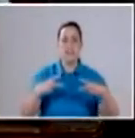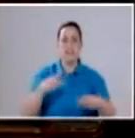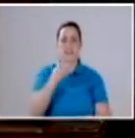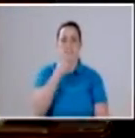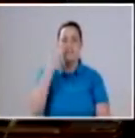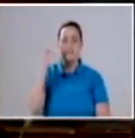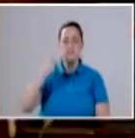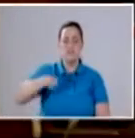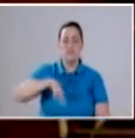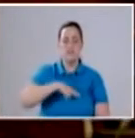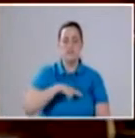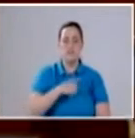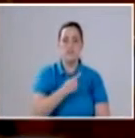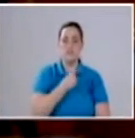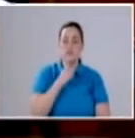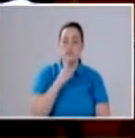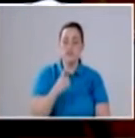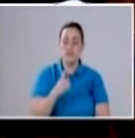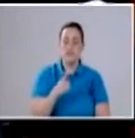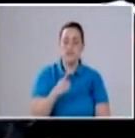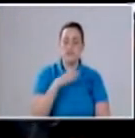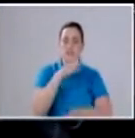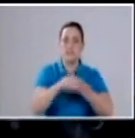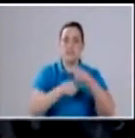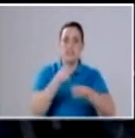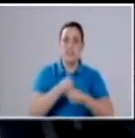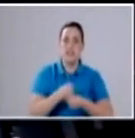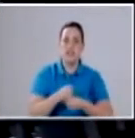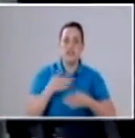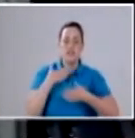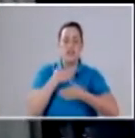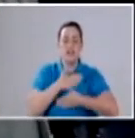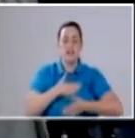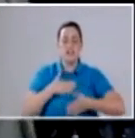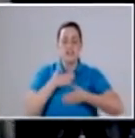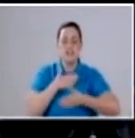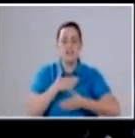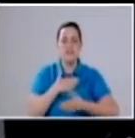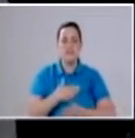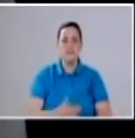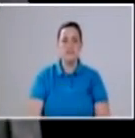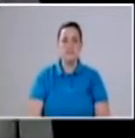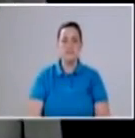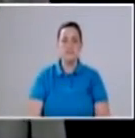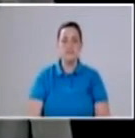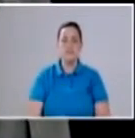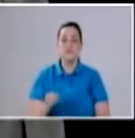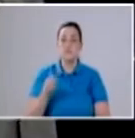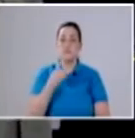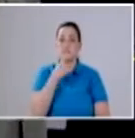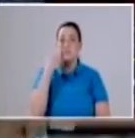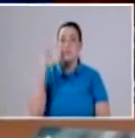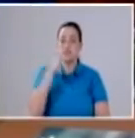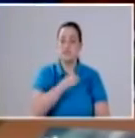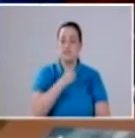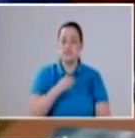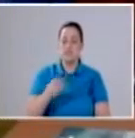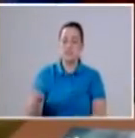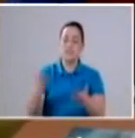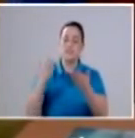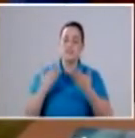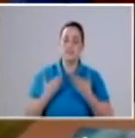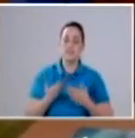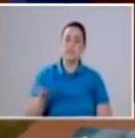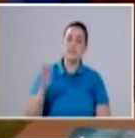sino que solo dijo el año favorable o agradable que Dios quiere darnos, y después